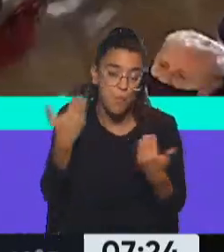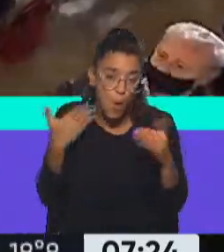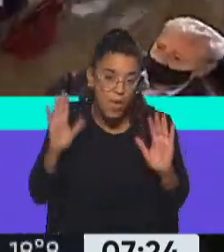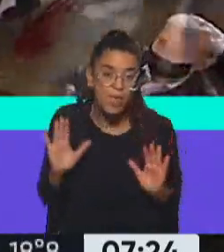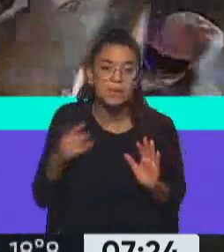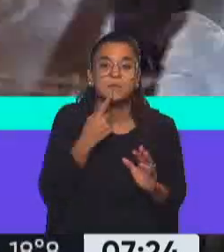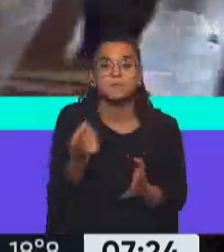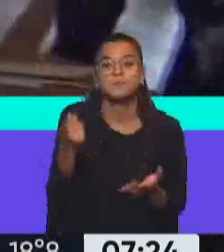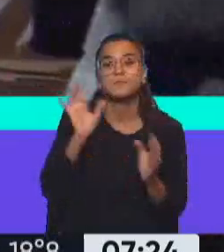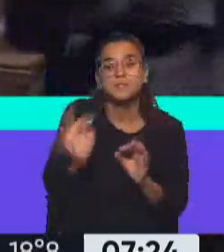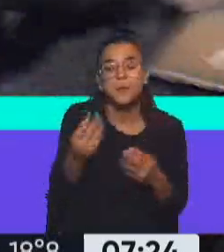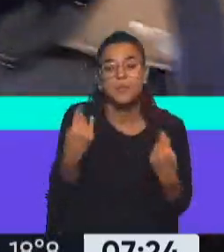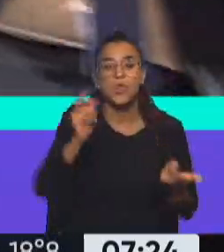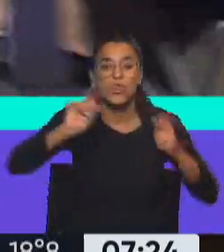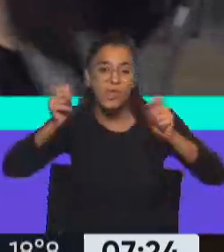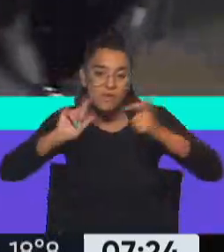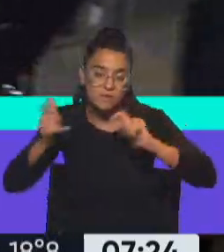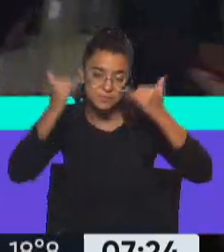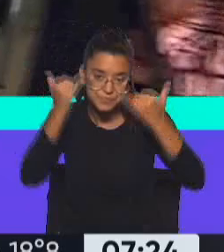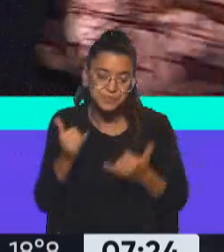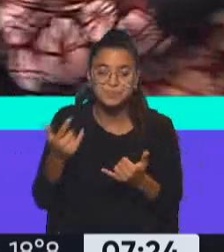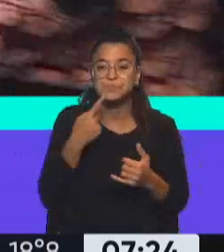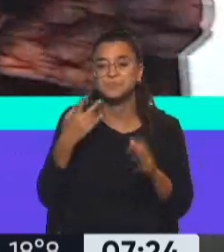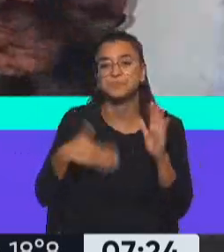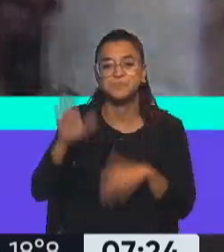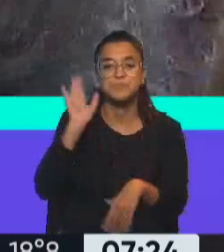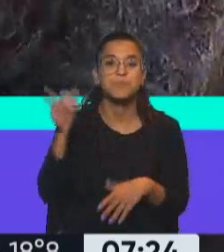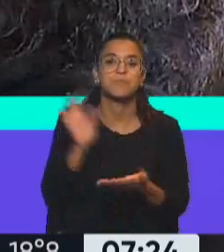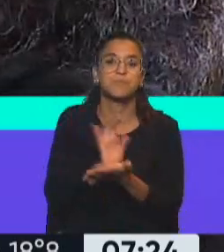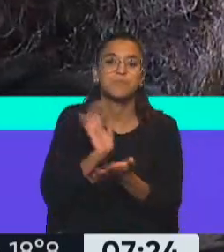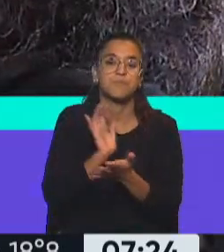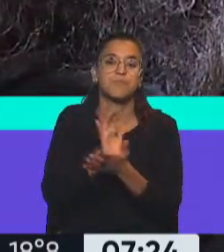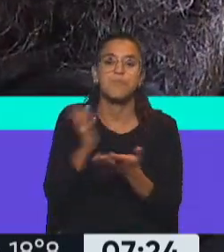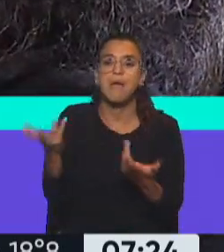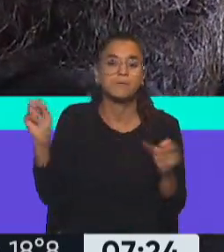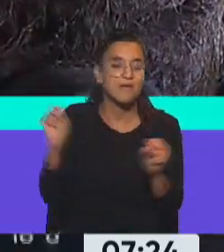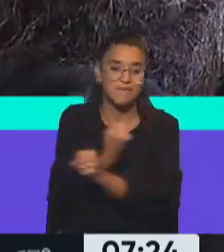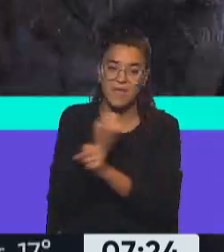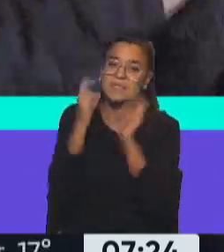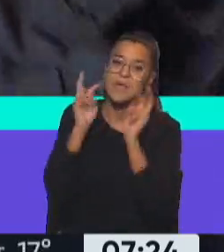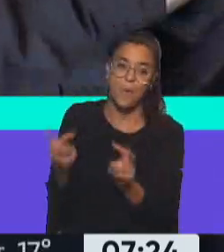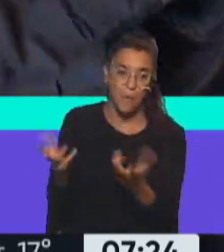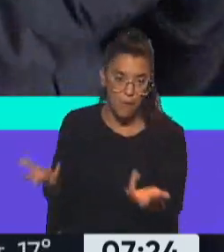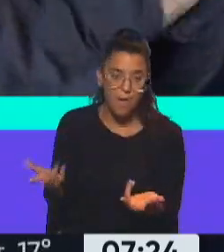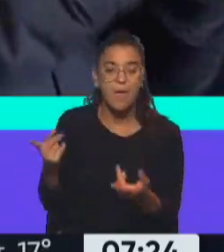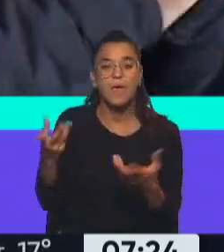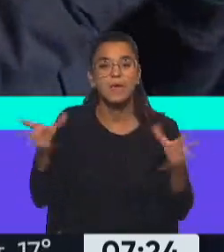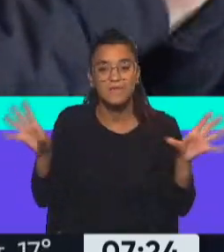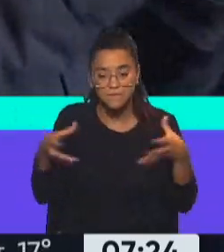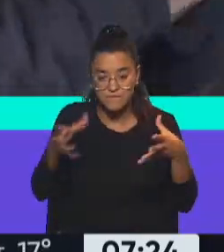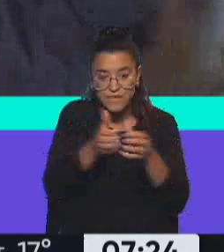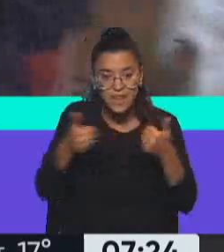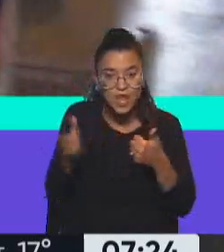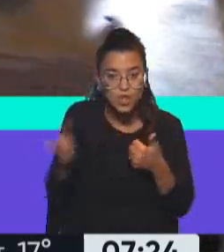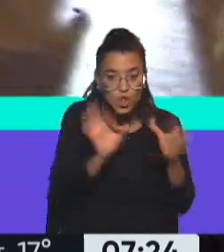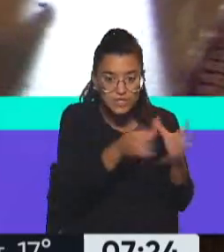Kirchner, teniendo en cuenta que las diferencias están planteadas, algo así como una fractura expuesta, porque en realidad ambos sectores dentro del Frente de